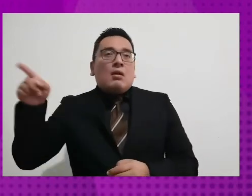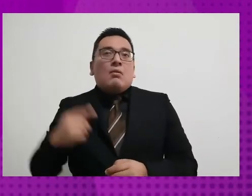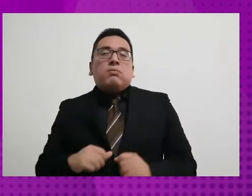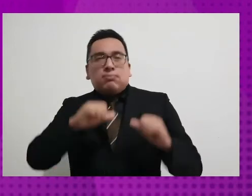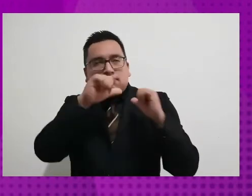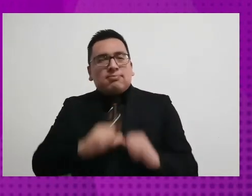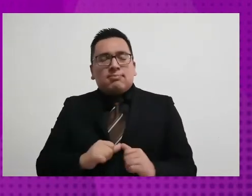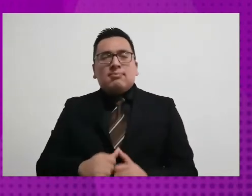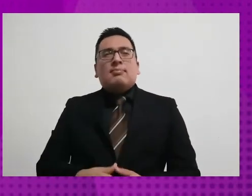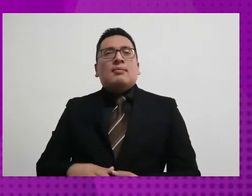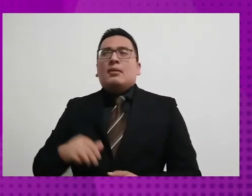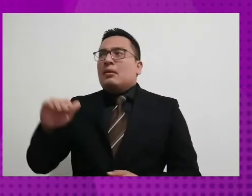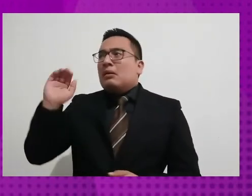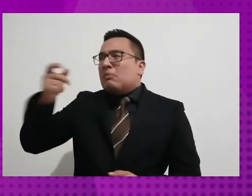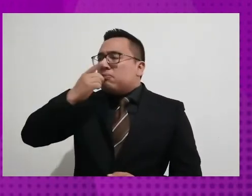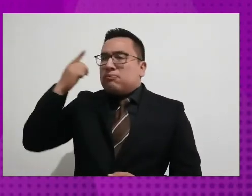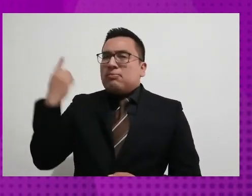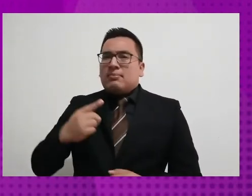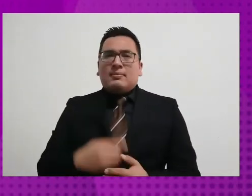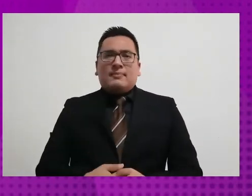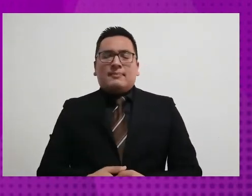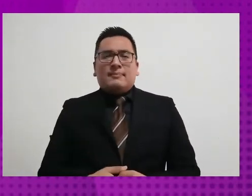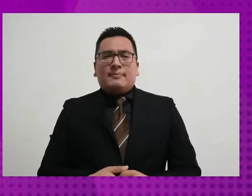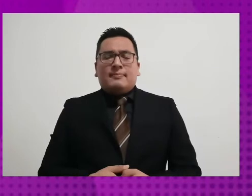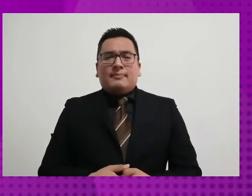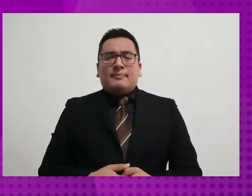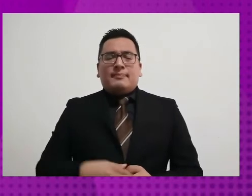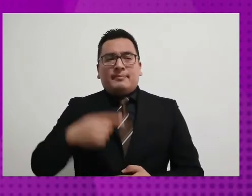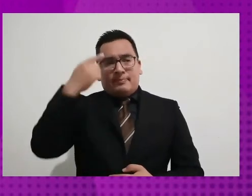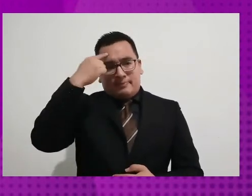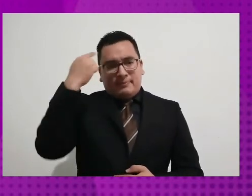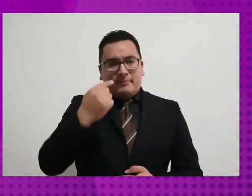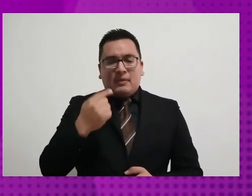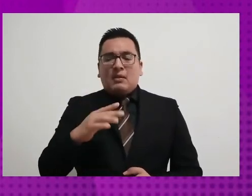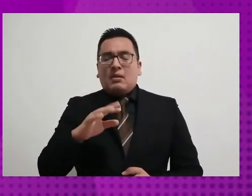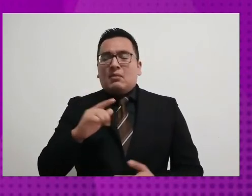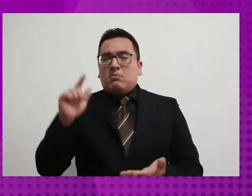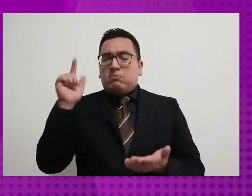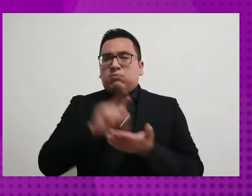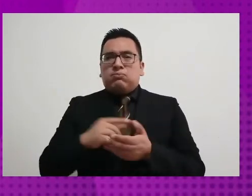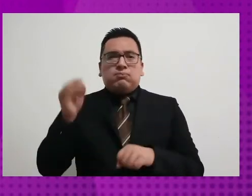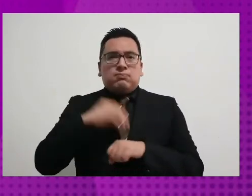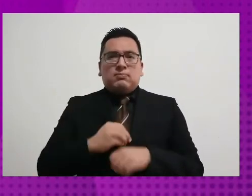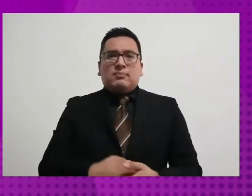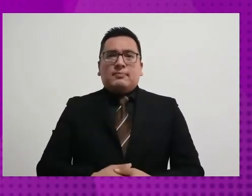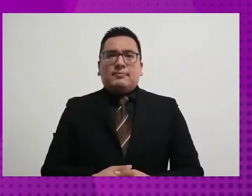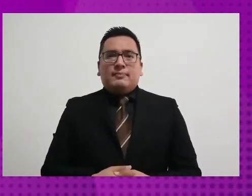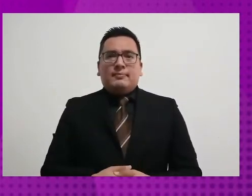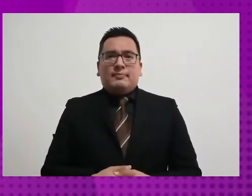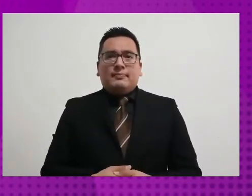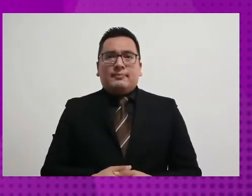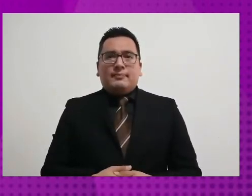las autoridades electorales, jurisdiccionales o administrativas que permitan entonces que podamos aplicar las leyes que acaban